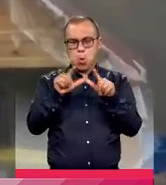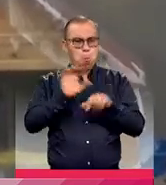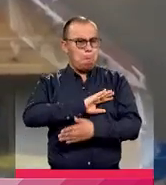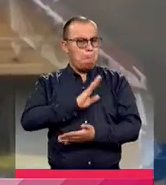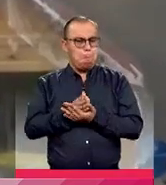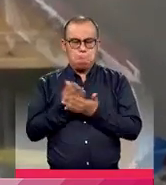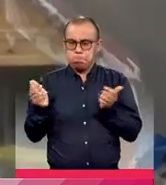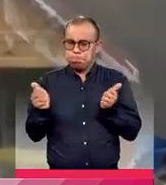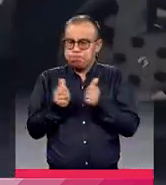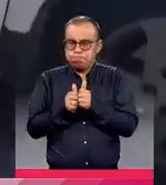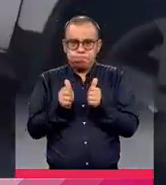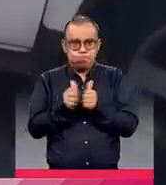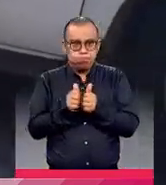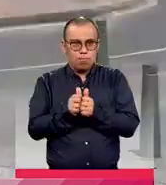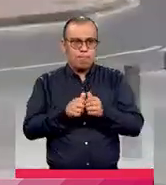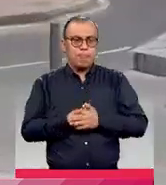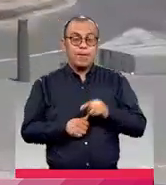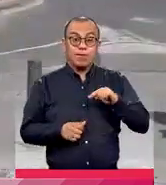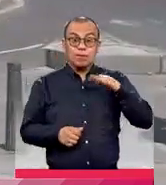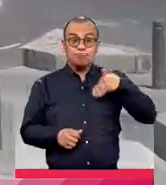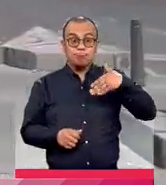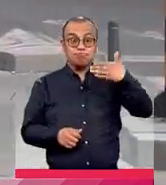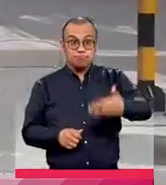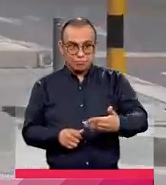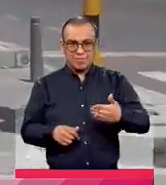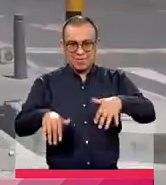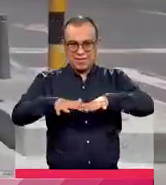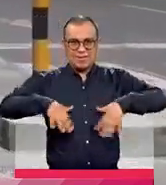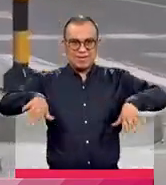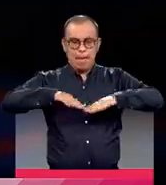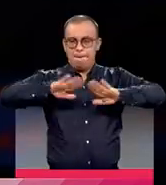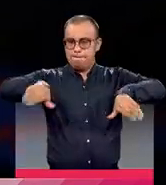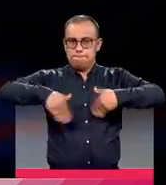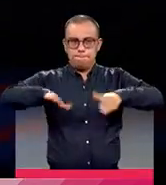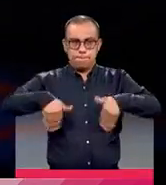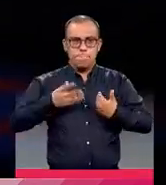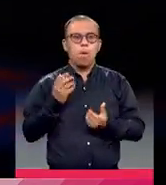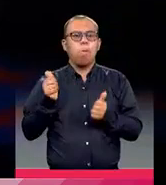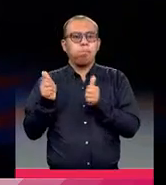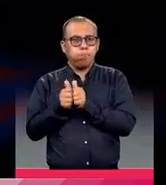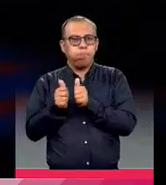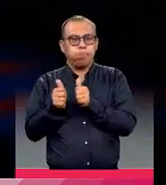dejó, nunca los abandonó. A los días siguientes el centro policial estaba vacío, pero él seguía